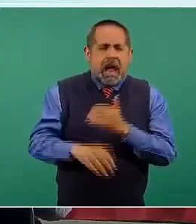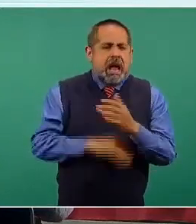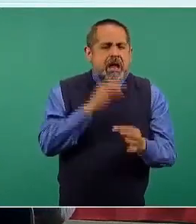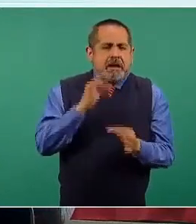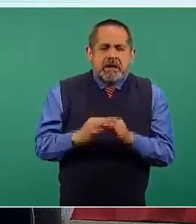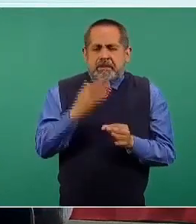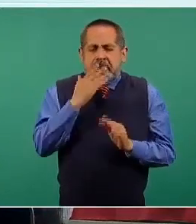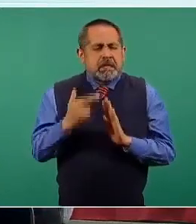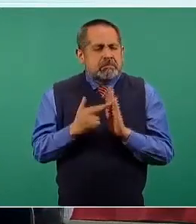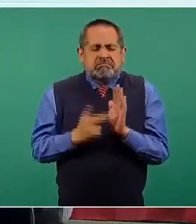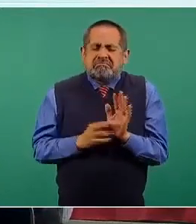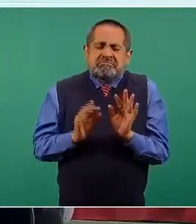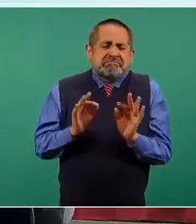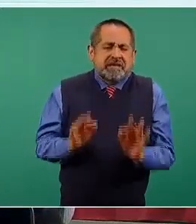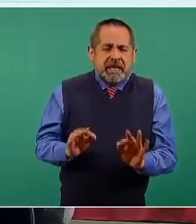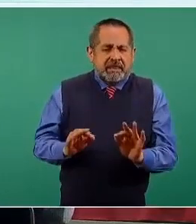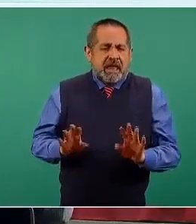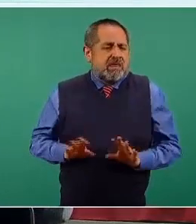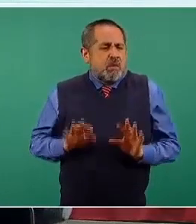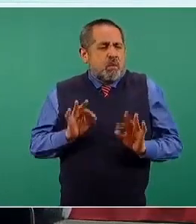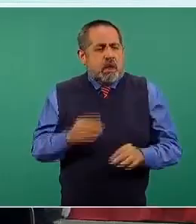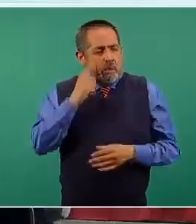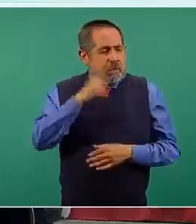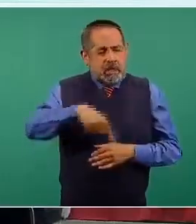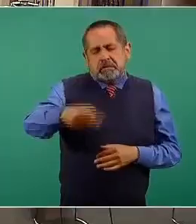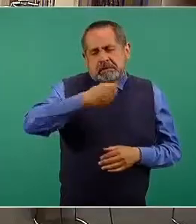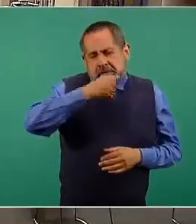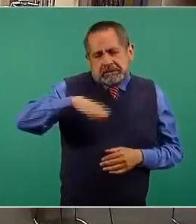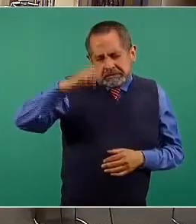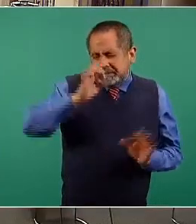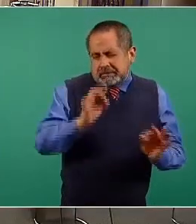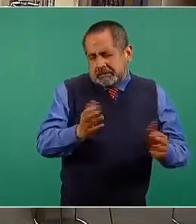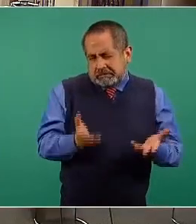de prevención adecuadas hacia esta población.